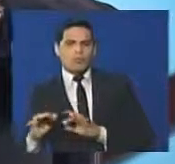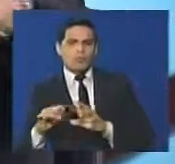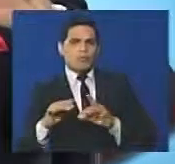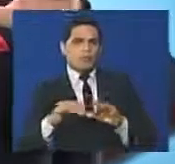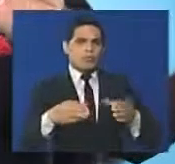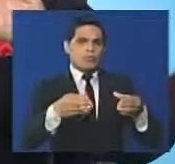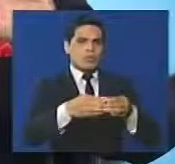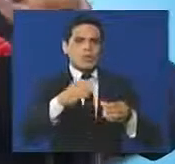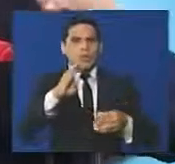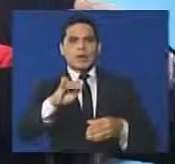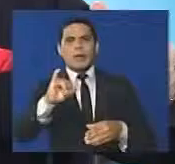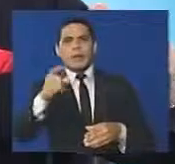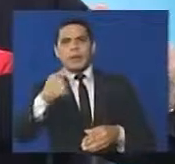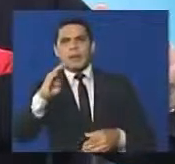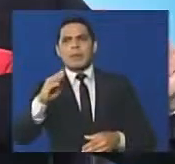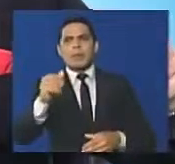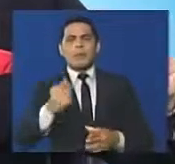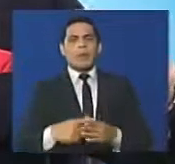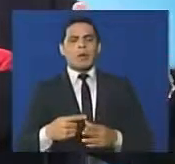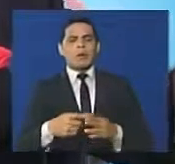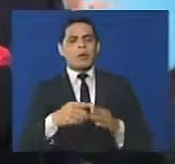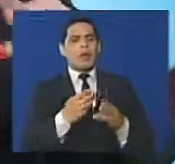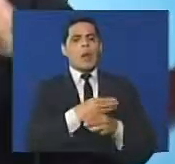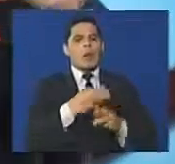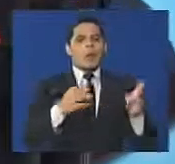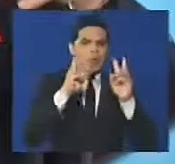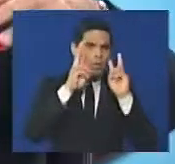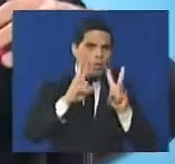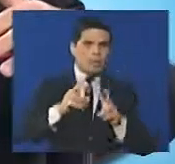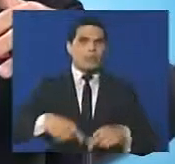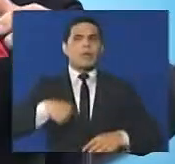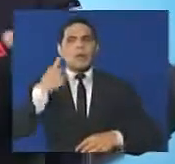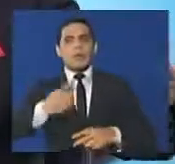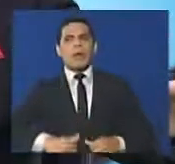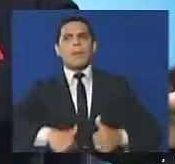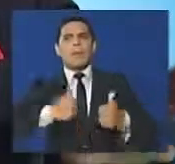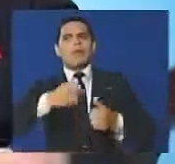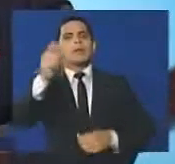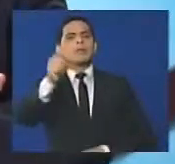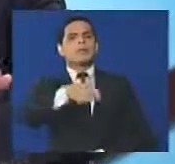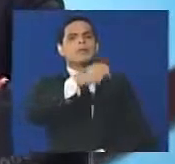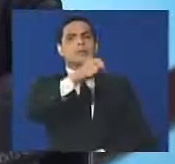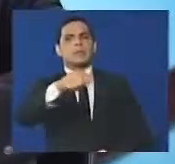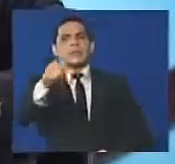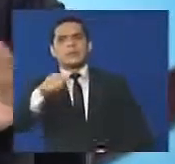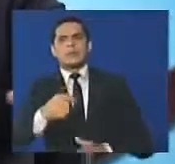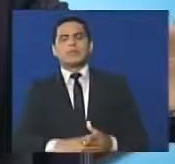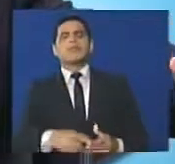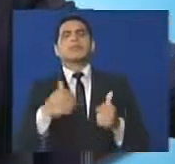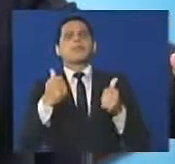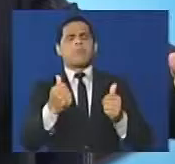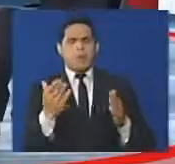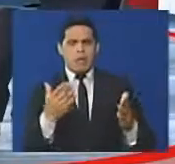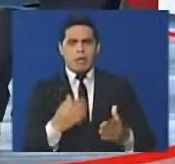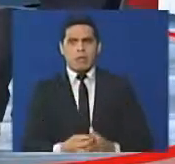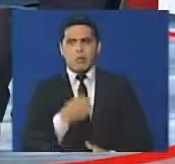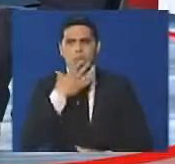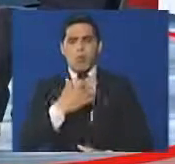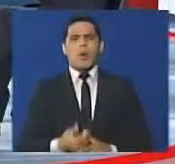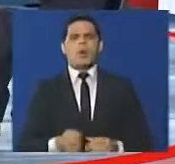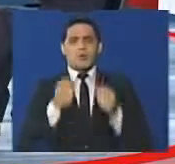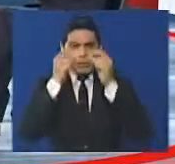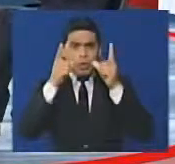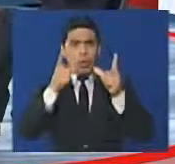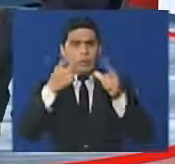el Big Band. Hago un ensayo frente al público y después empieza el concierto. Eso es una locura. Maravilla, eso es extraordinario. Eso